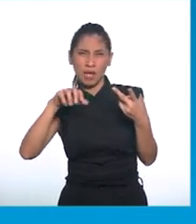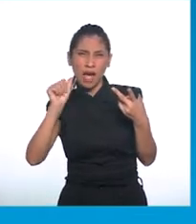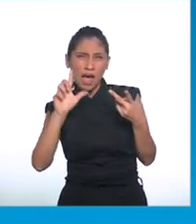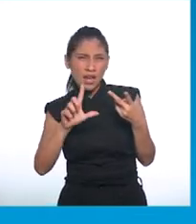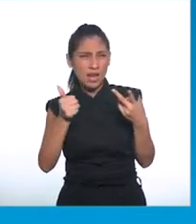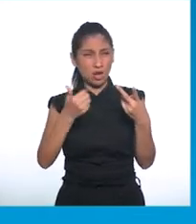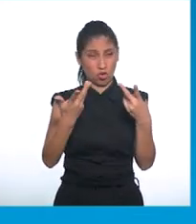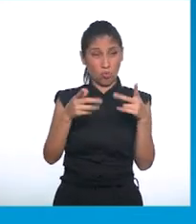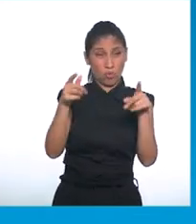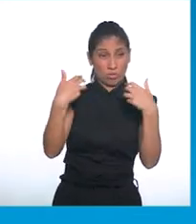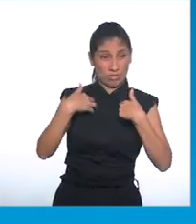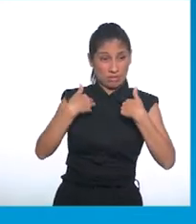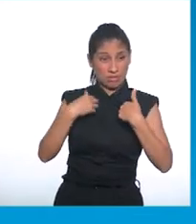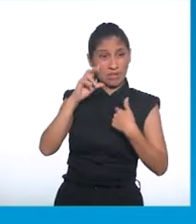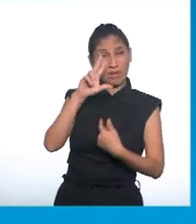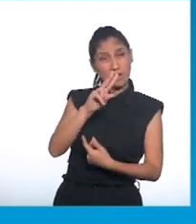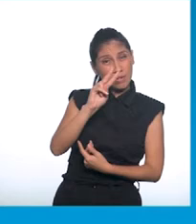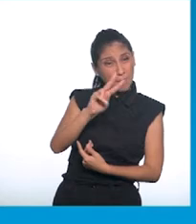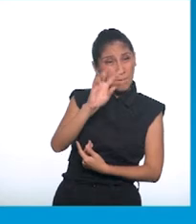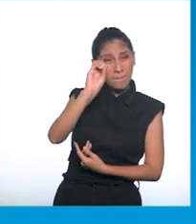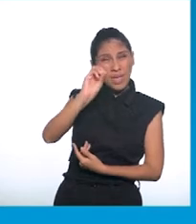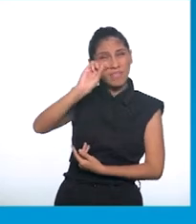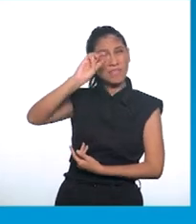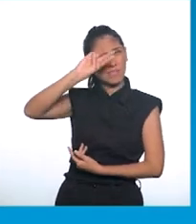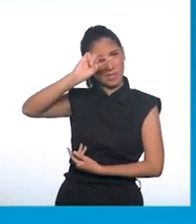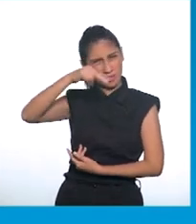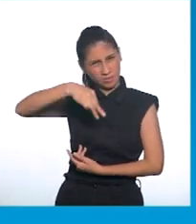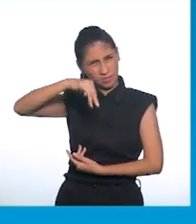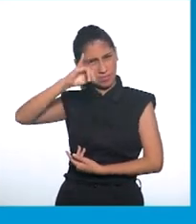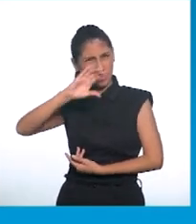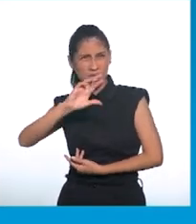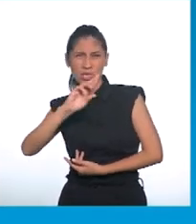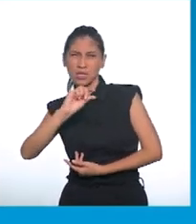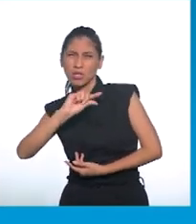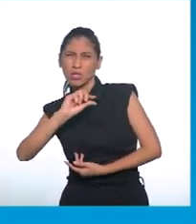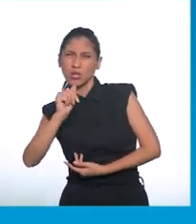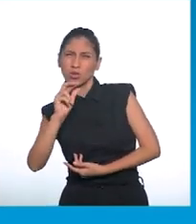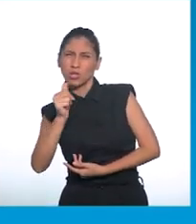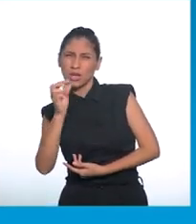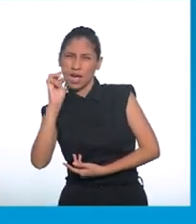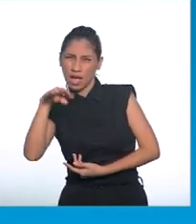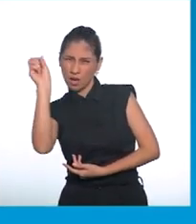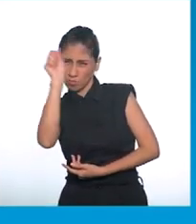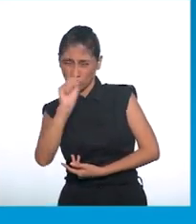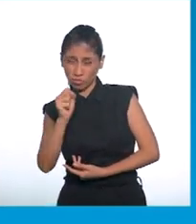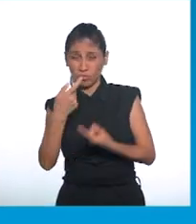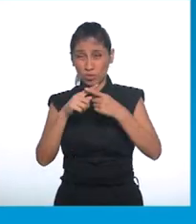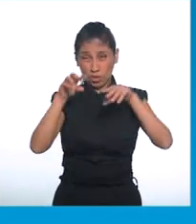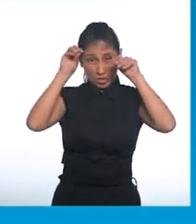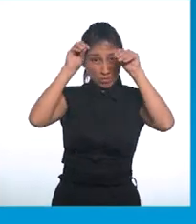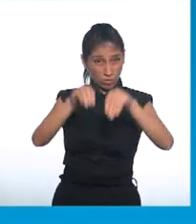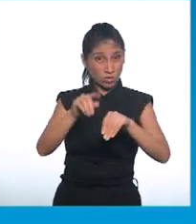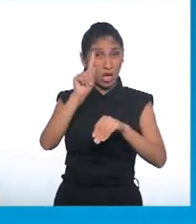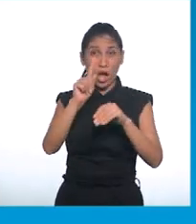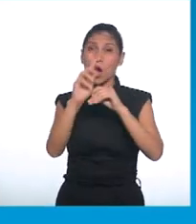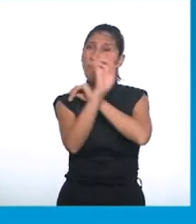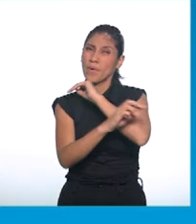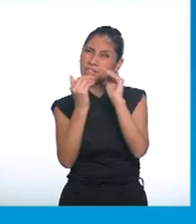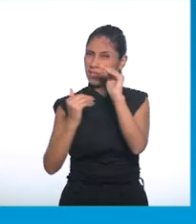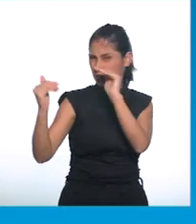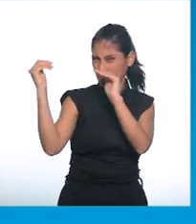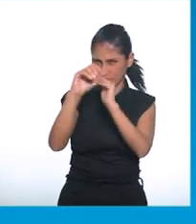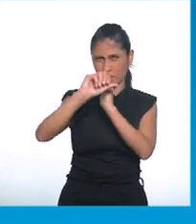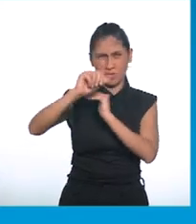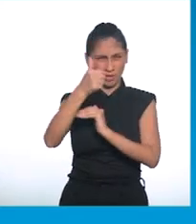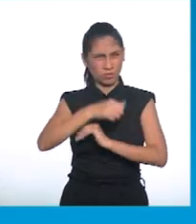particulado por metro cúbico. Sin embargo, hay una pequeña diferencia en sus decimales que pone a uno de los países por encima del otro.